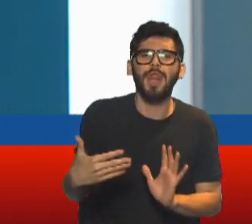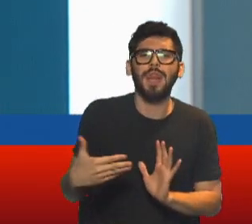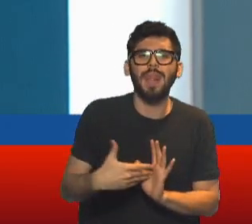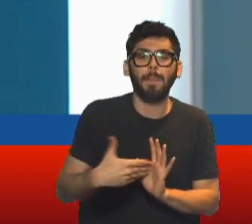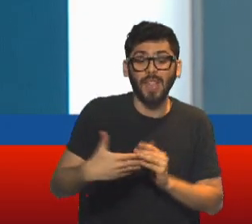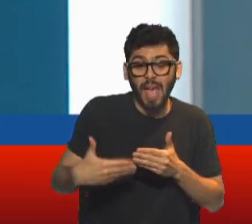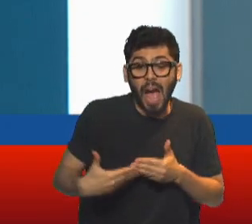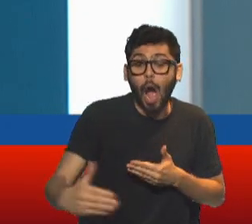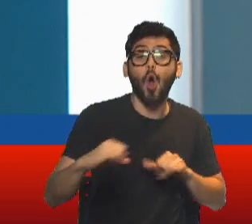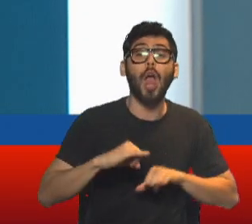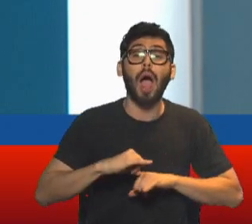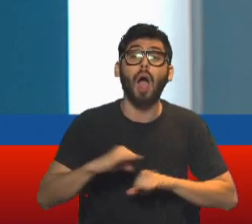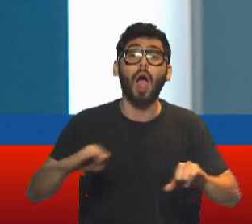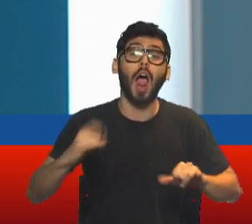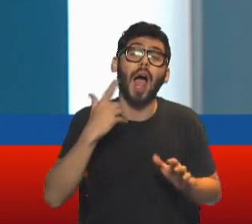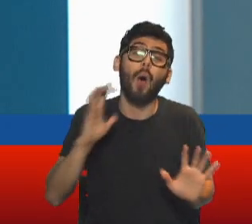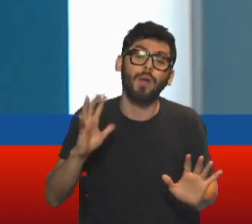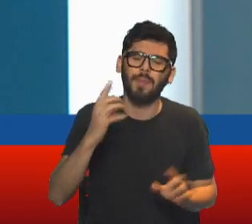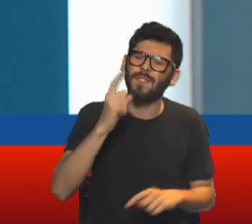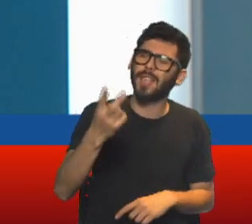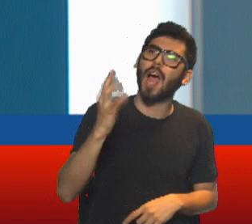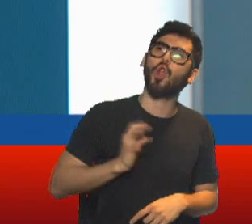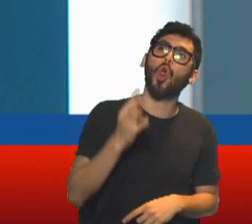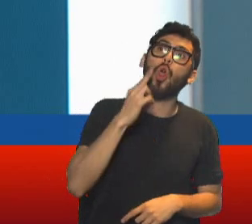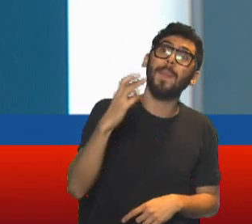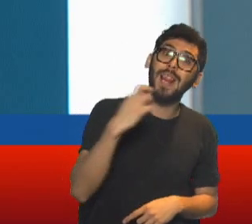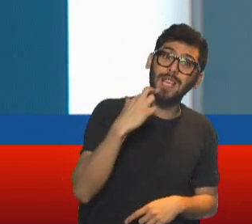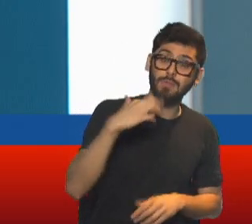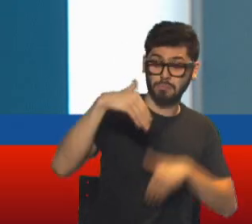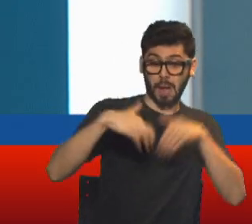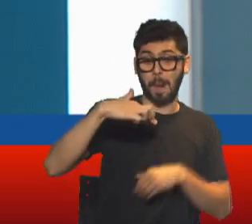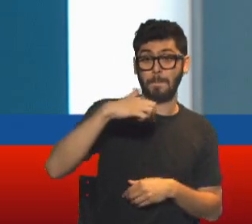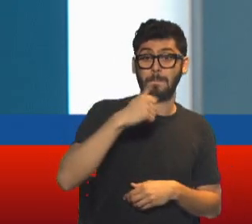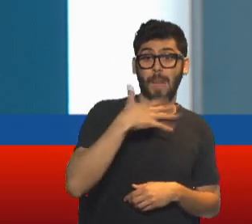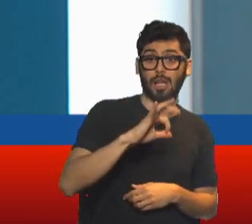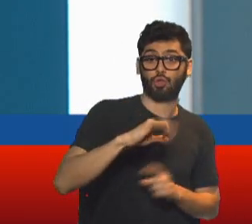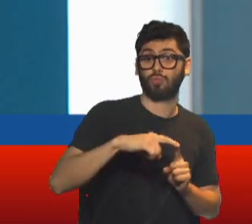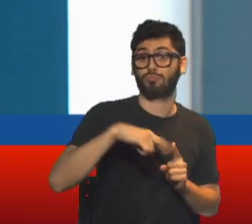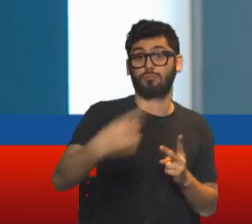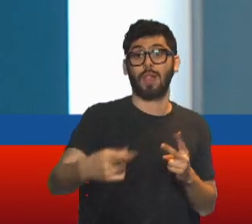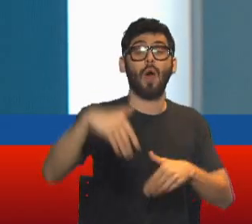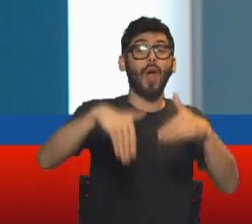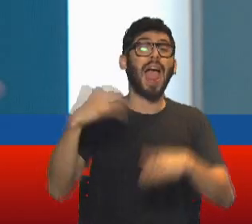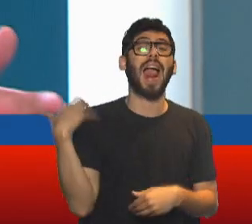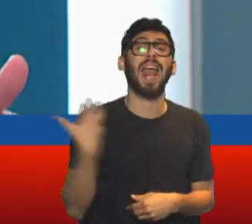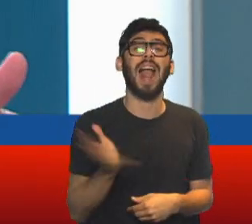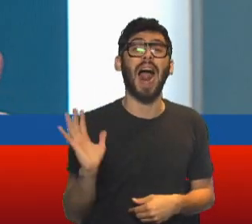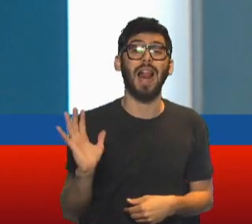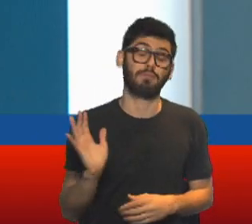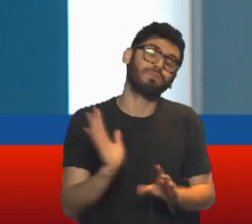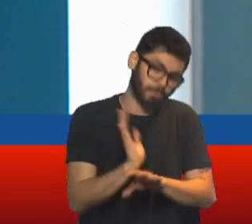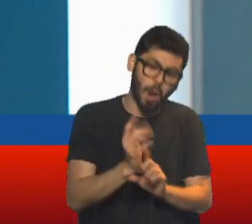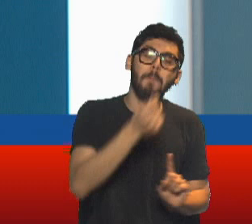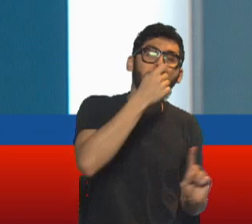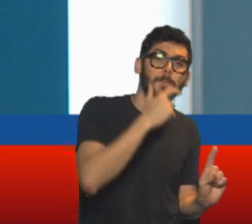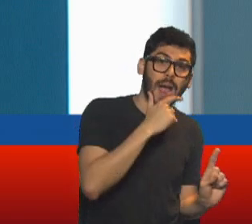esta campaña. Fíjate qué pasó en el 2019 entre las PASO y la general. Digamos, Mauricio